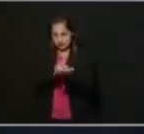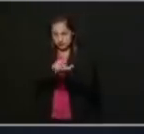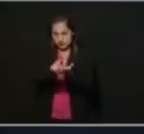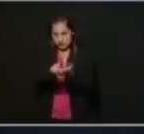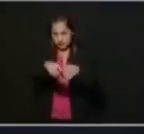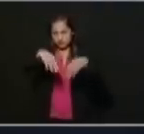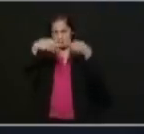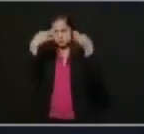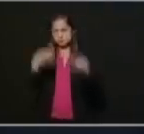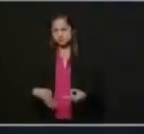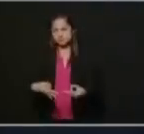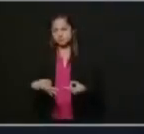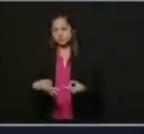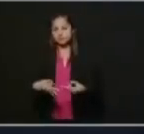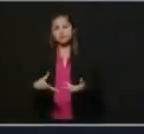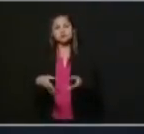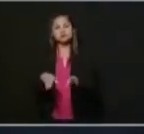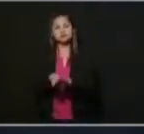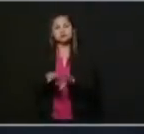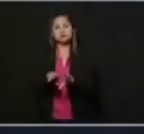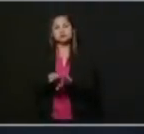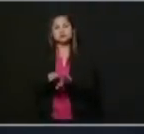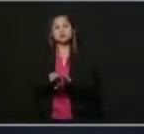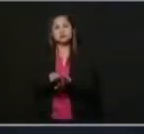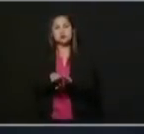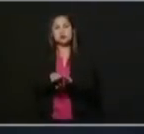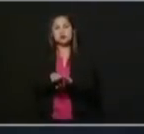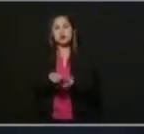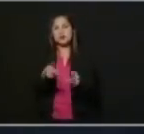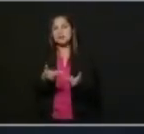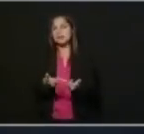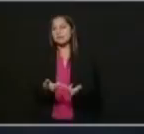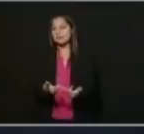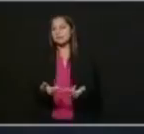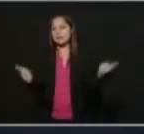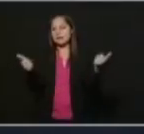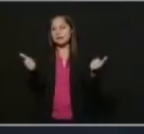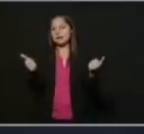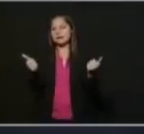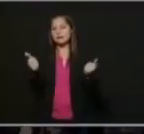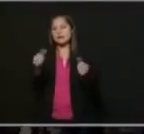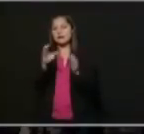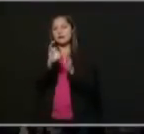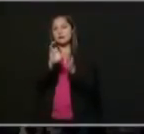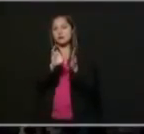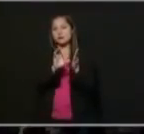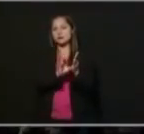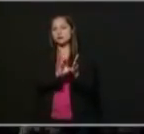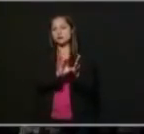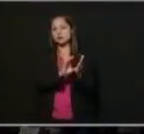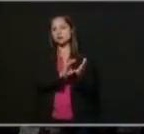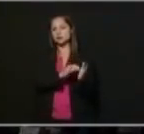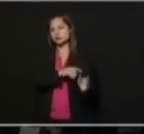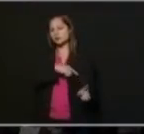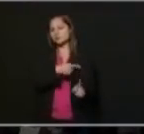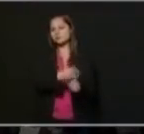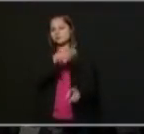A nadie le estará permitido violar la Constitución y las